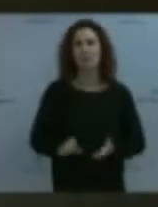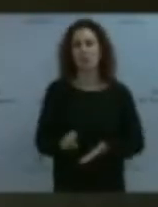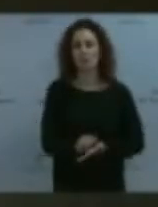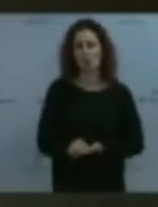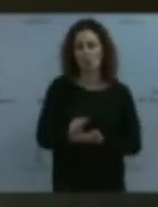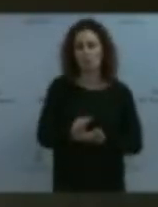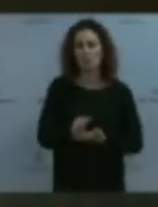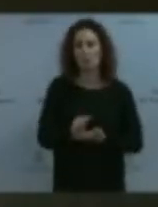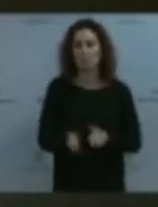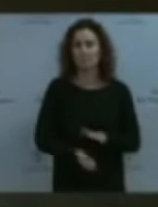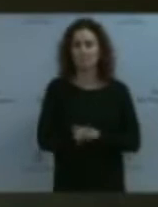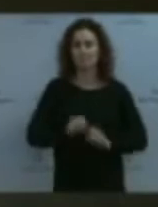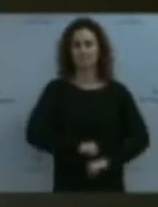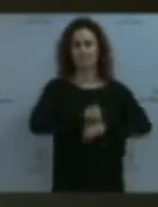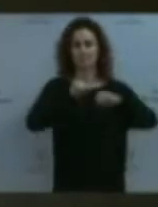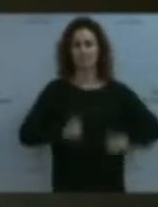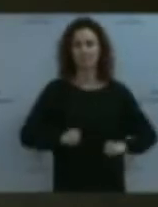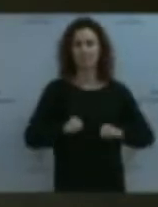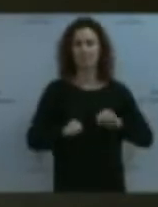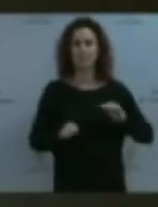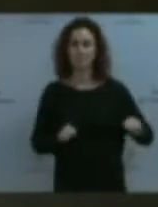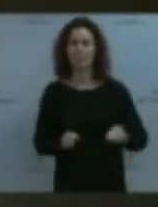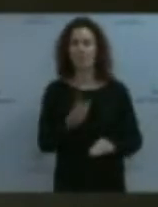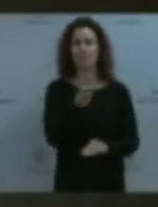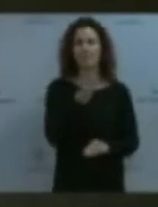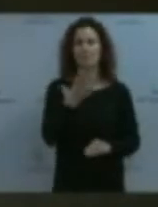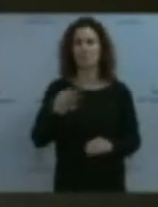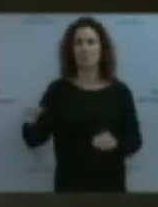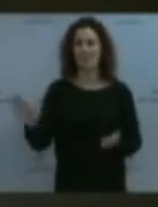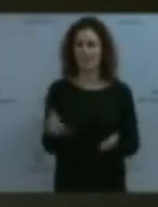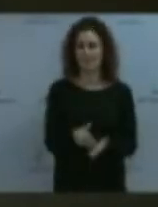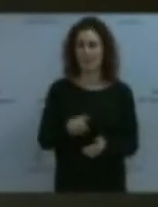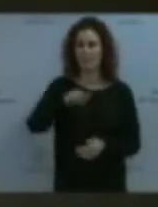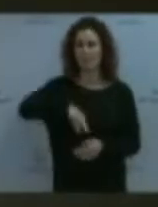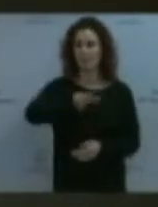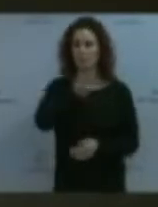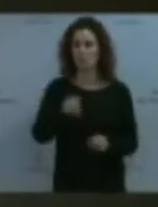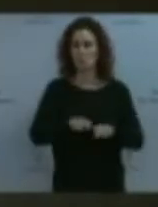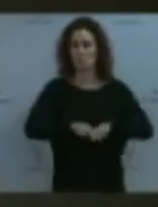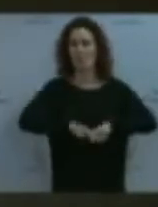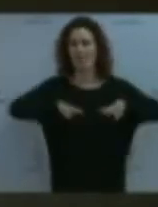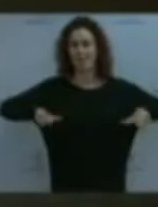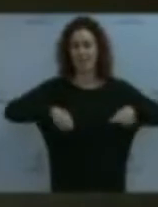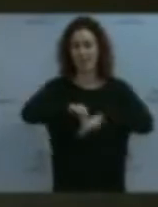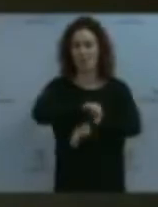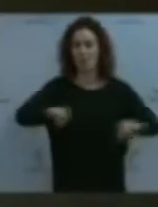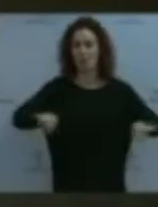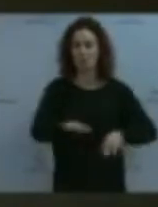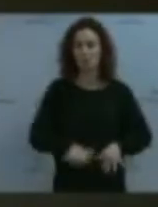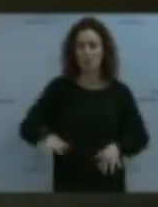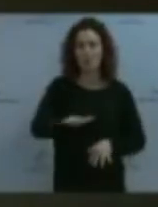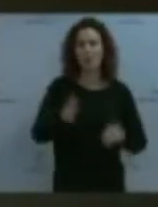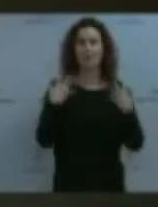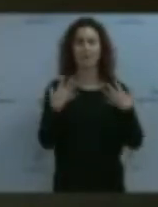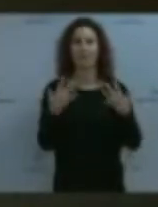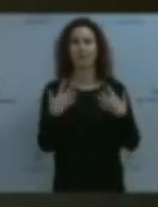los 350.000 metros cuadrados de superficie como una zona de esparcimiento y área recreativa y atenuar en